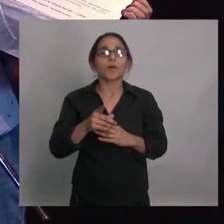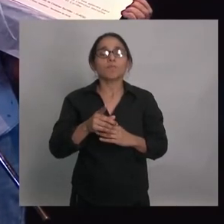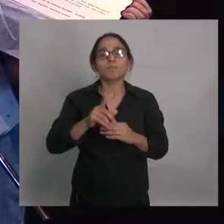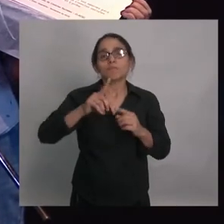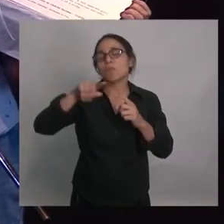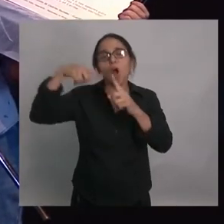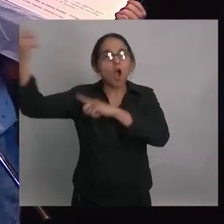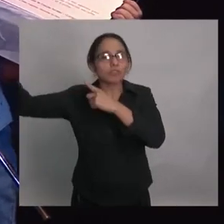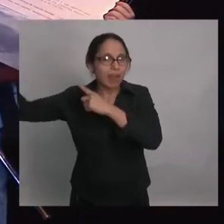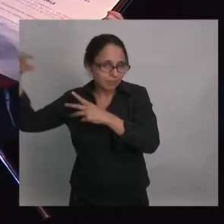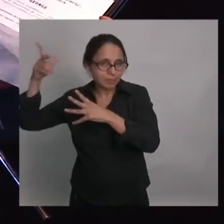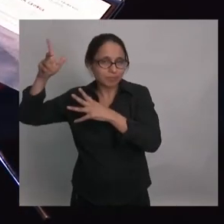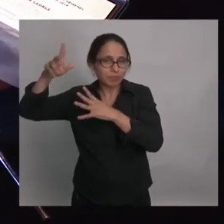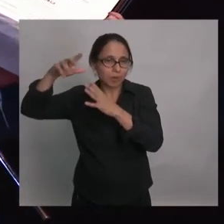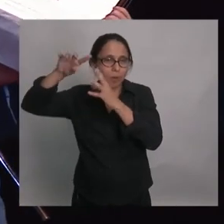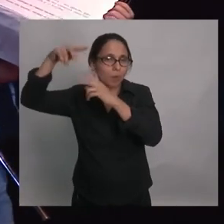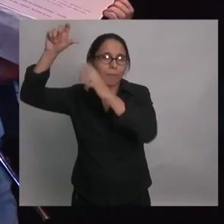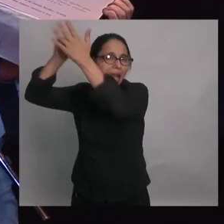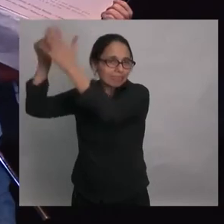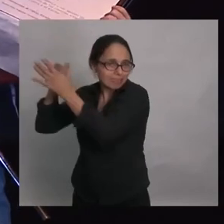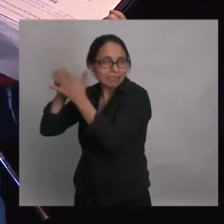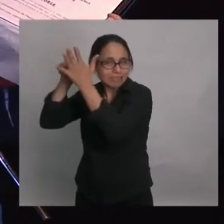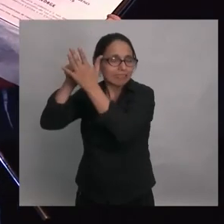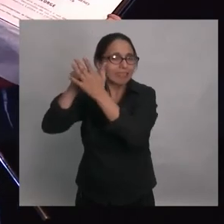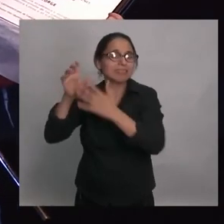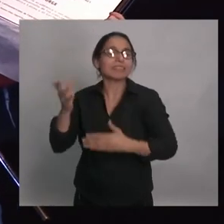orgullosa de ser un socio asociado